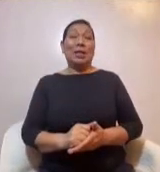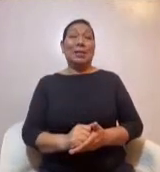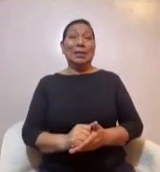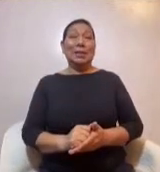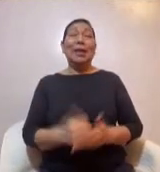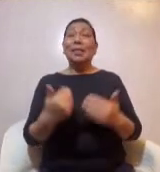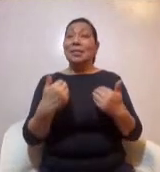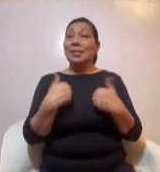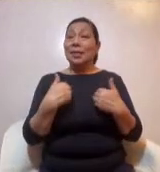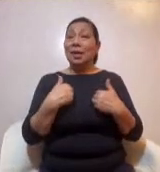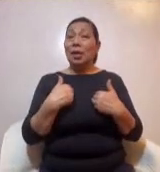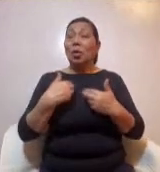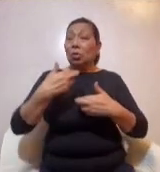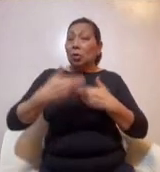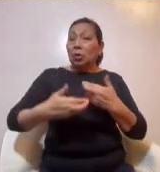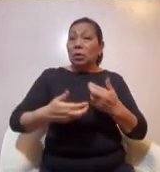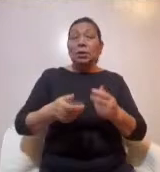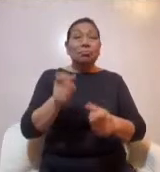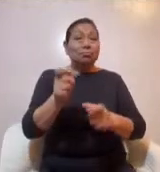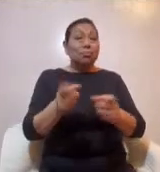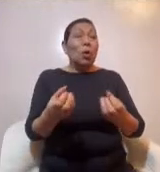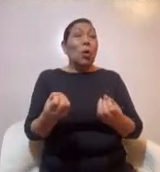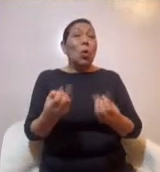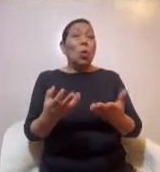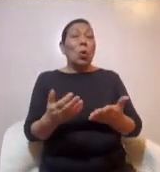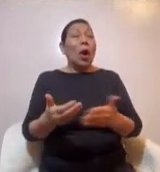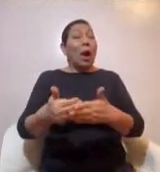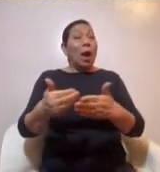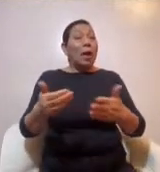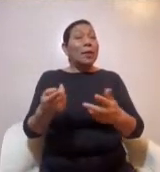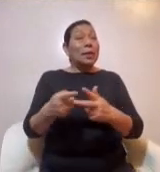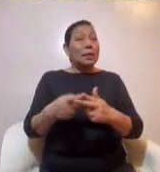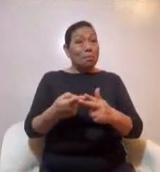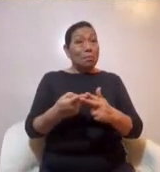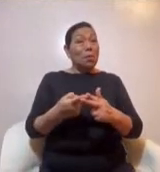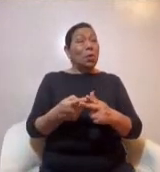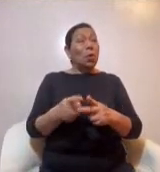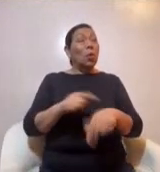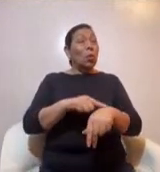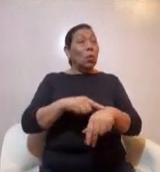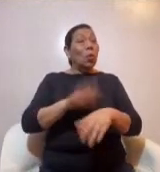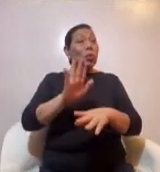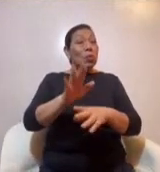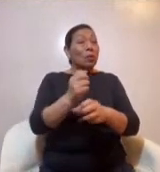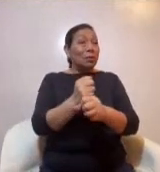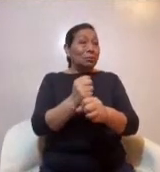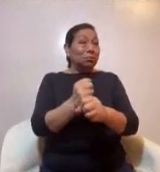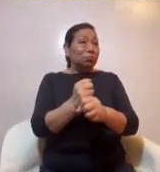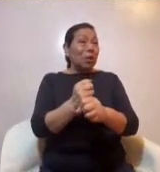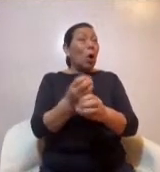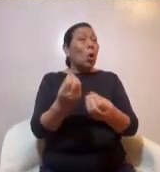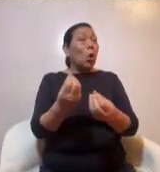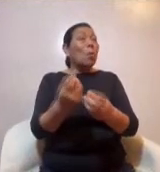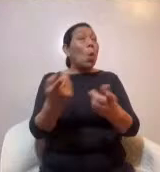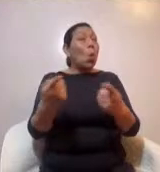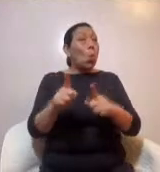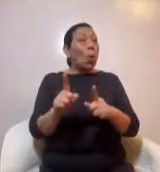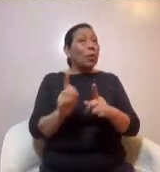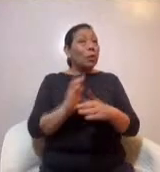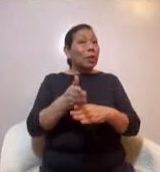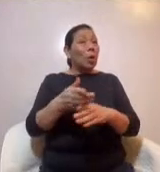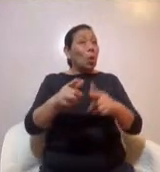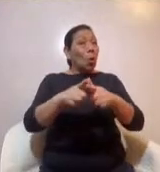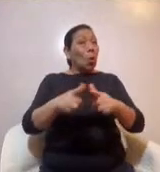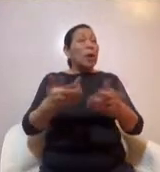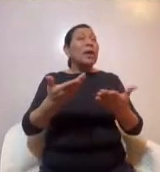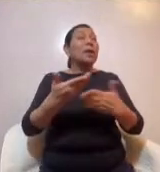mujeres tienen en su proceso migratorio, no tanto antes de comenzarlo, durante el desplazamiento y también a la